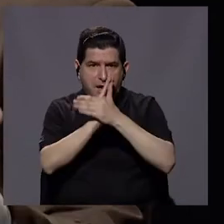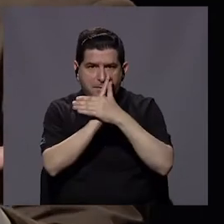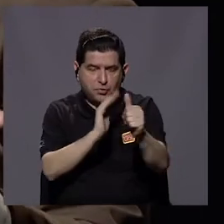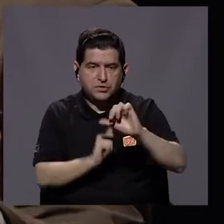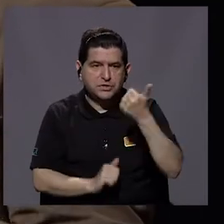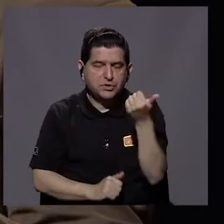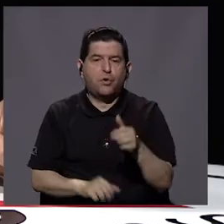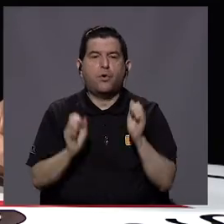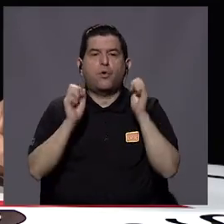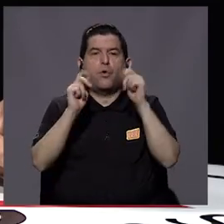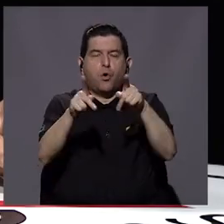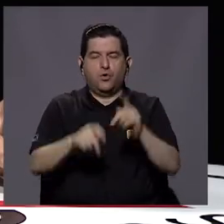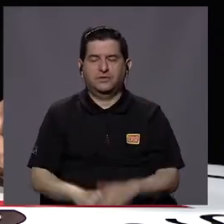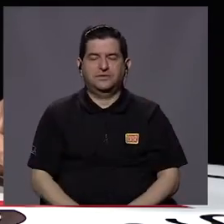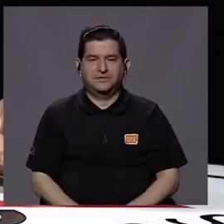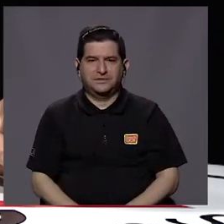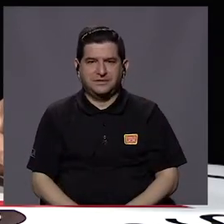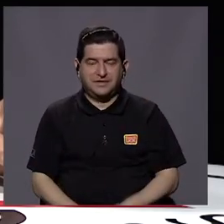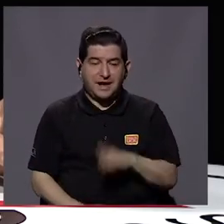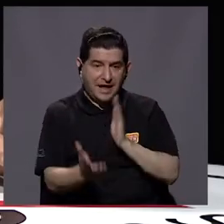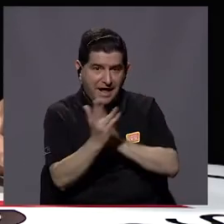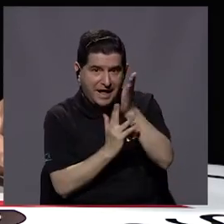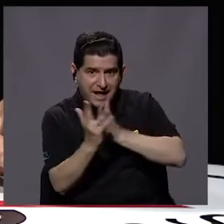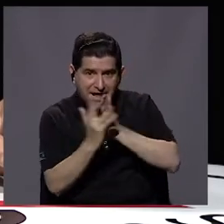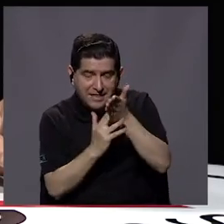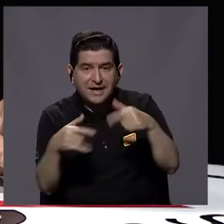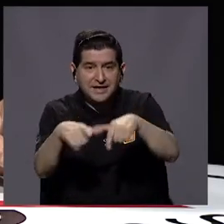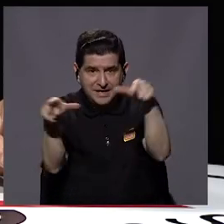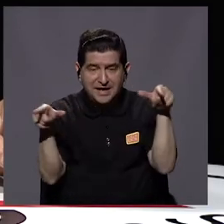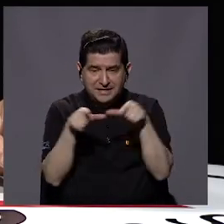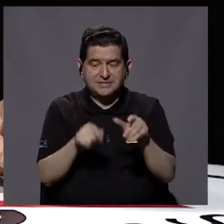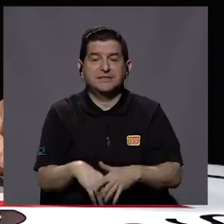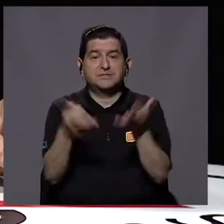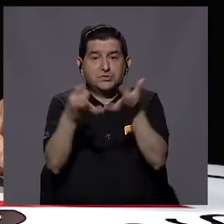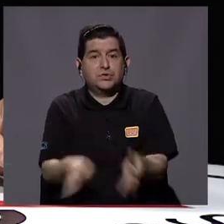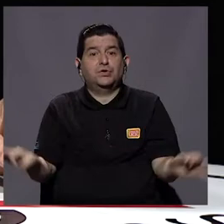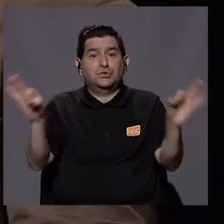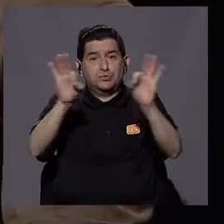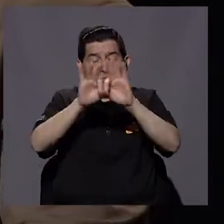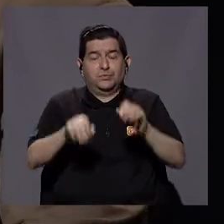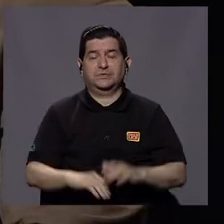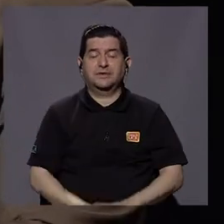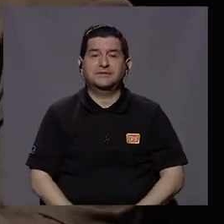ahora otras posibilidades de acceso a ese lugar. Y eso es importante porque